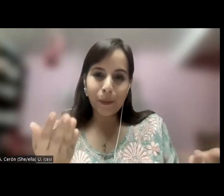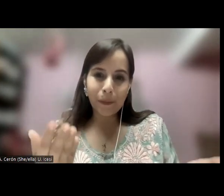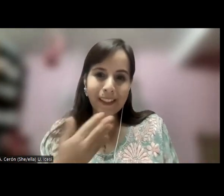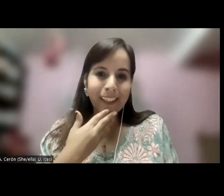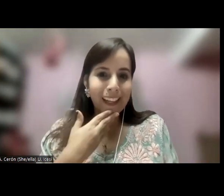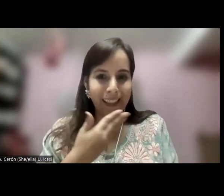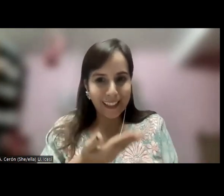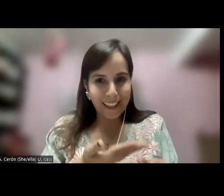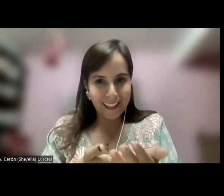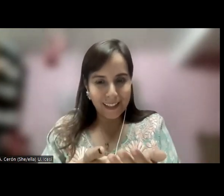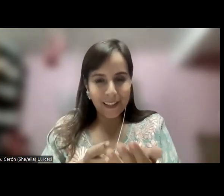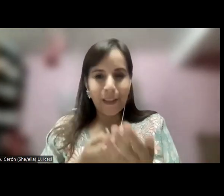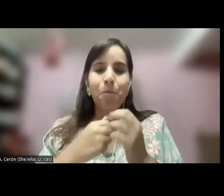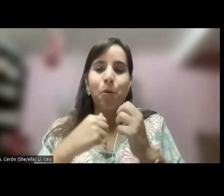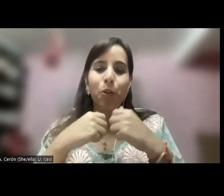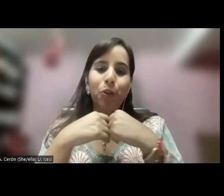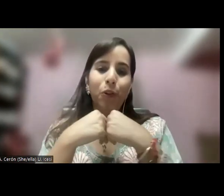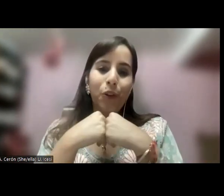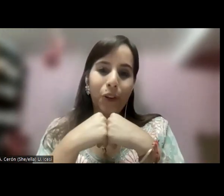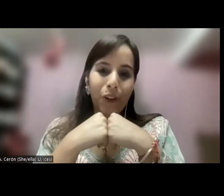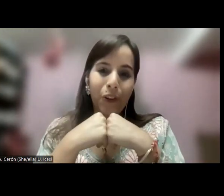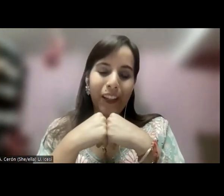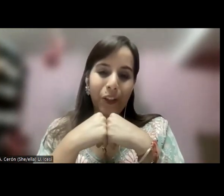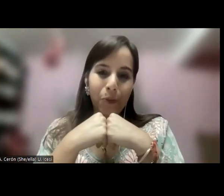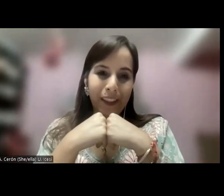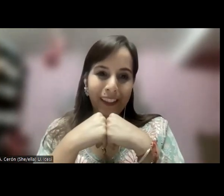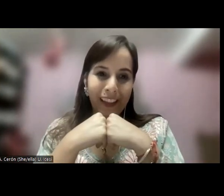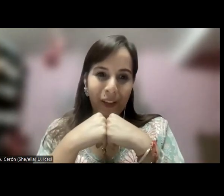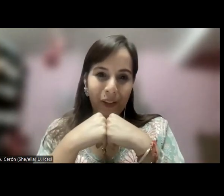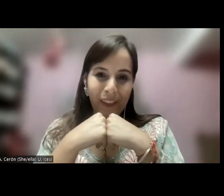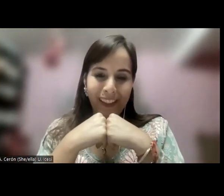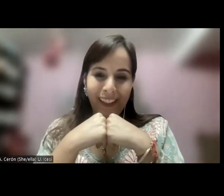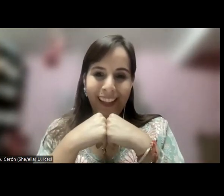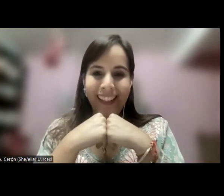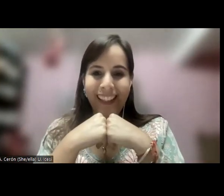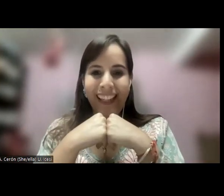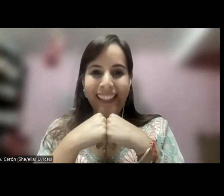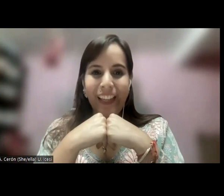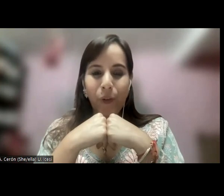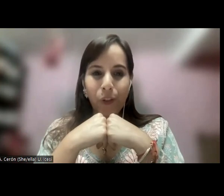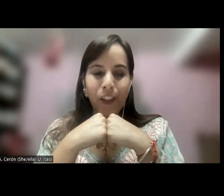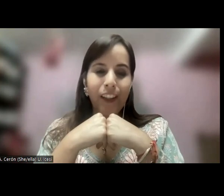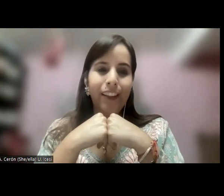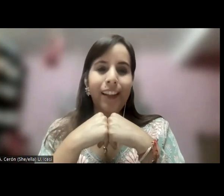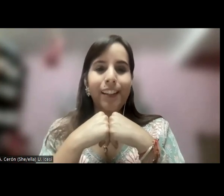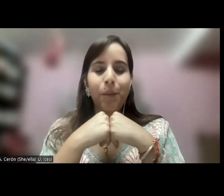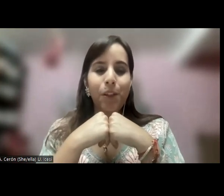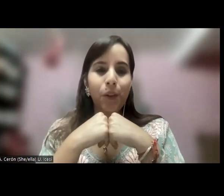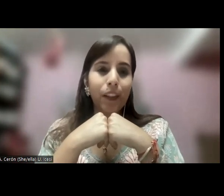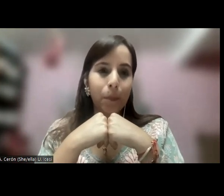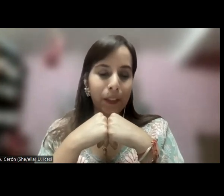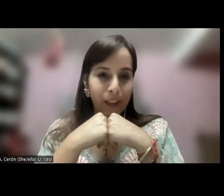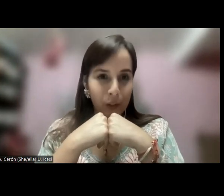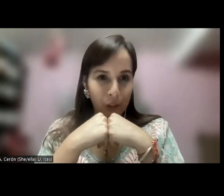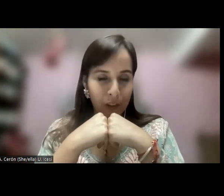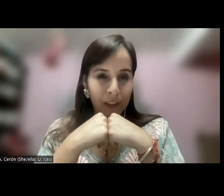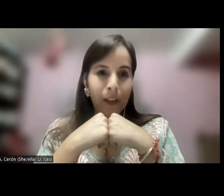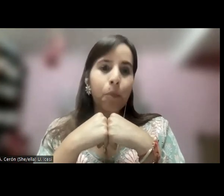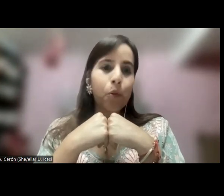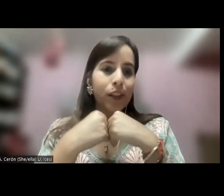Muchísimas gracias por todo lo que nos brinda esta noche del servicio de